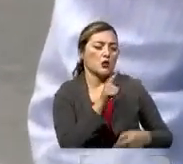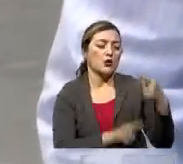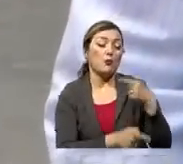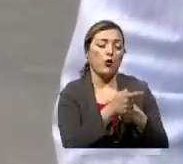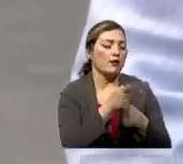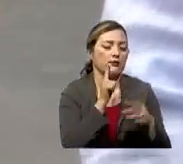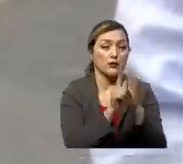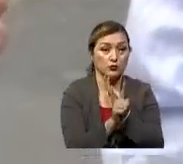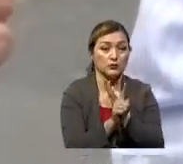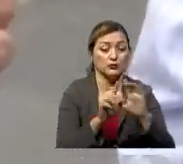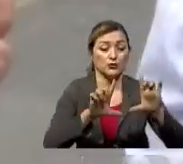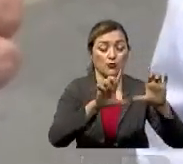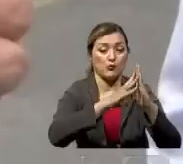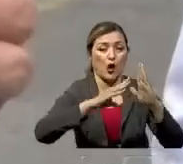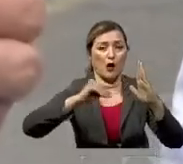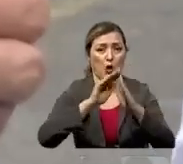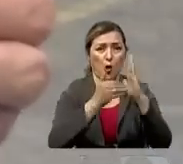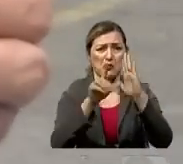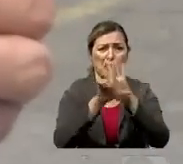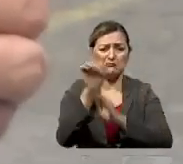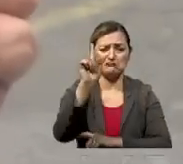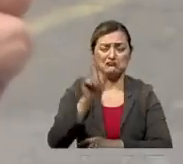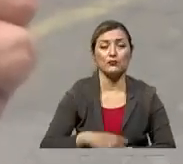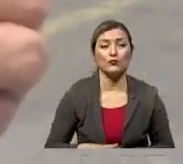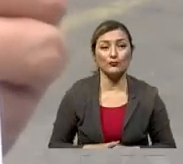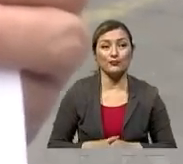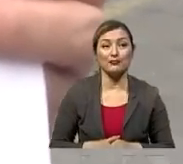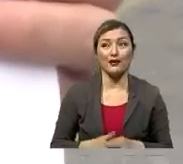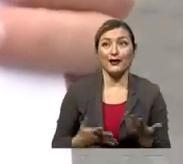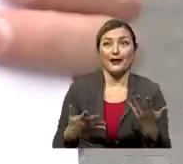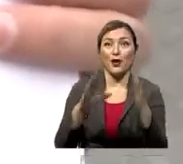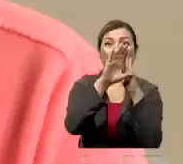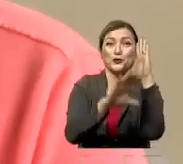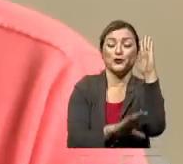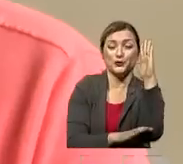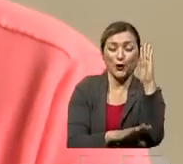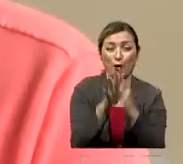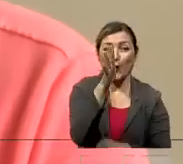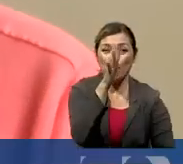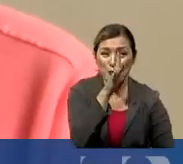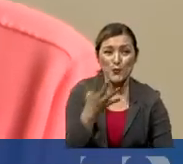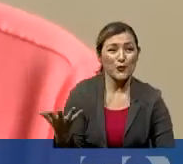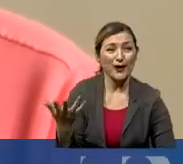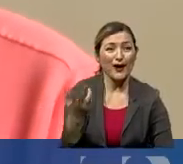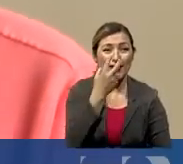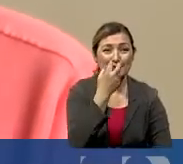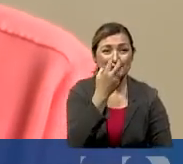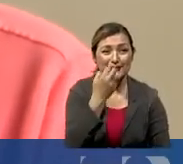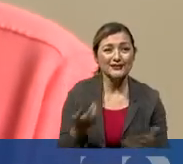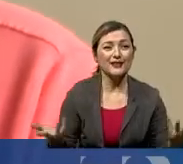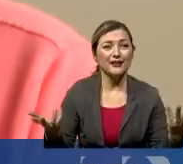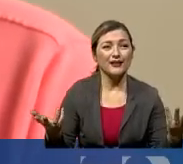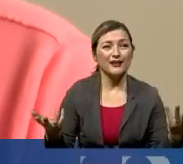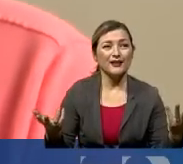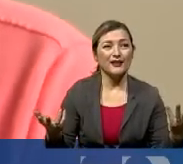una placa no es considerado un delito. Parece un chiste, nuestra constitución parece que está dedicado para proteger al